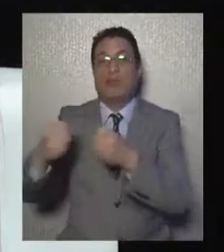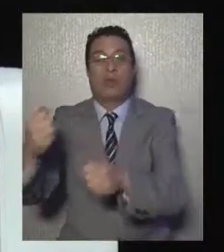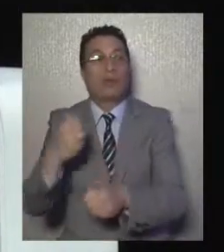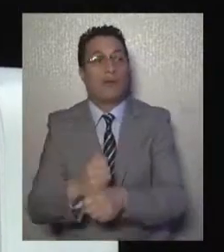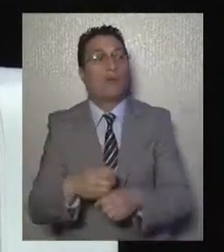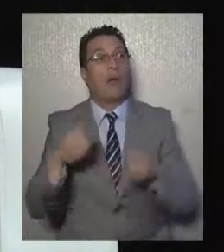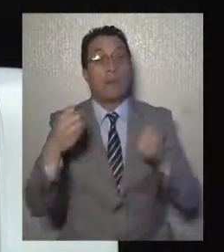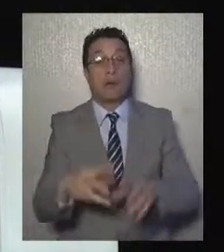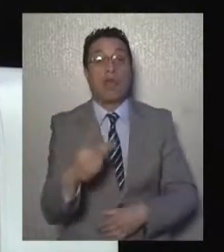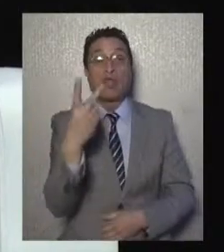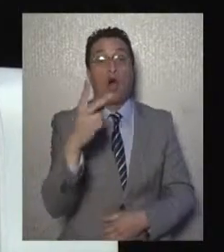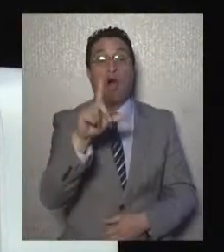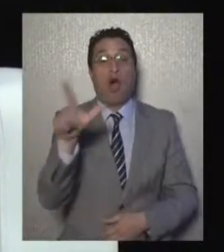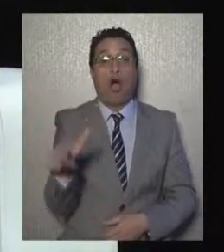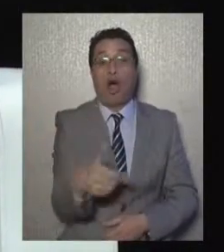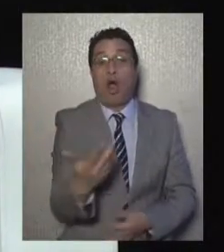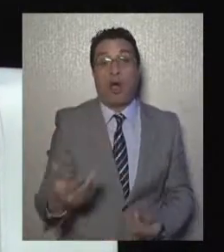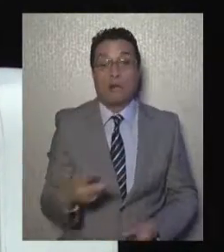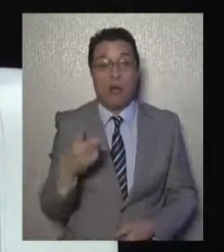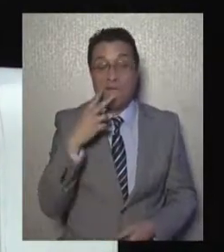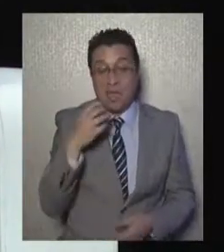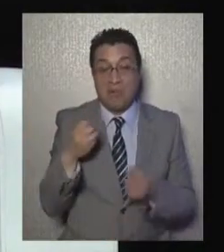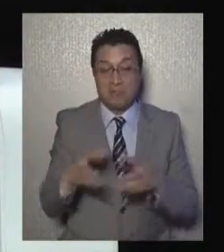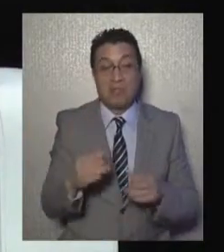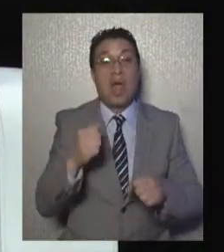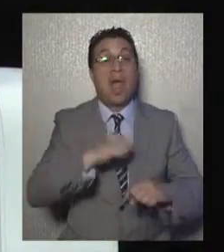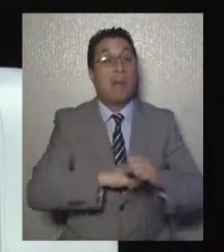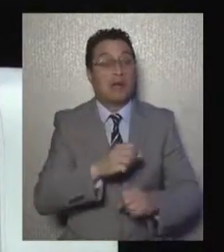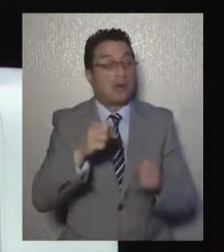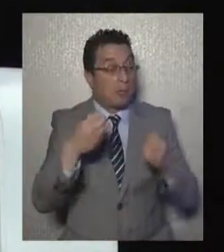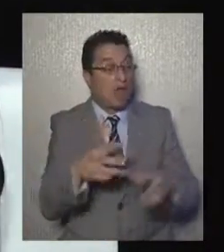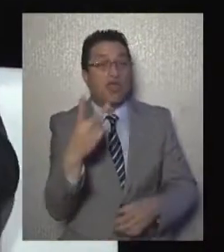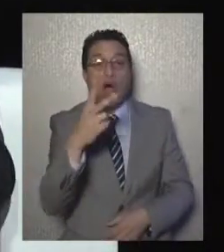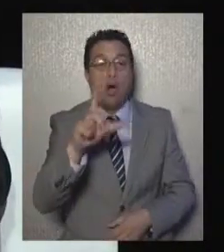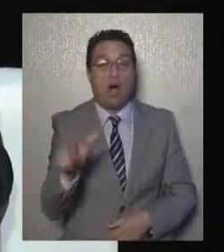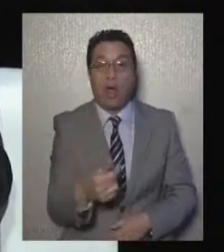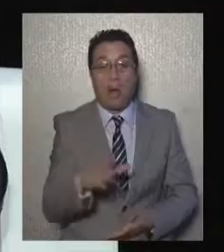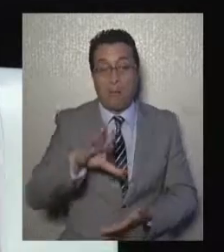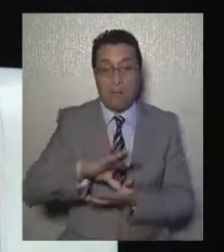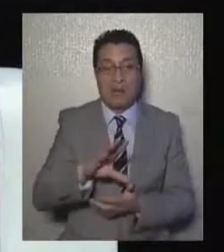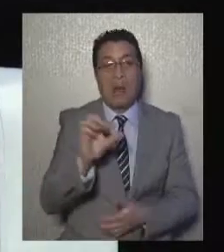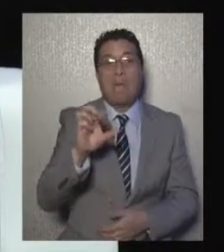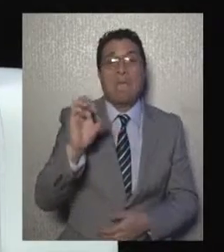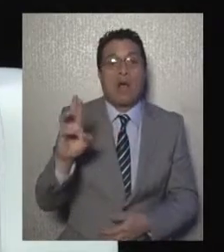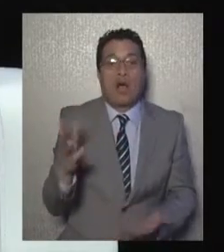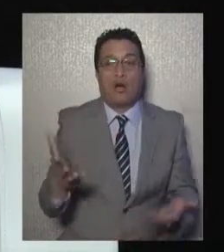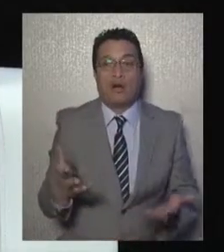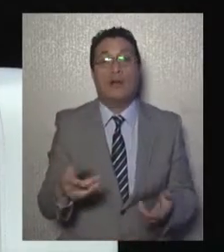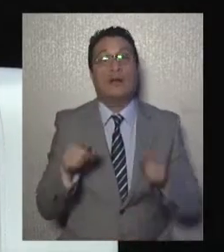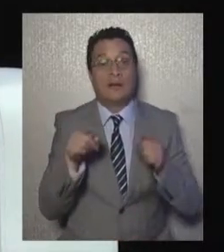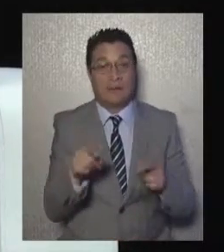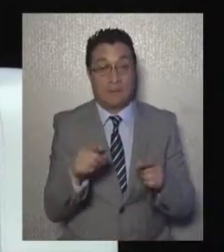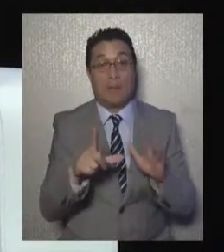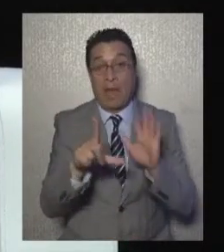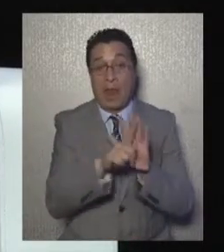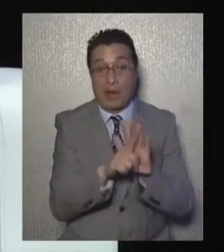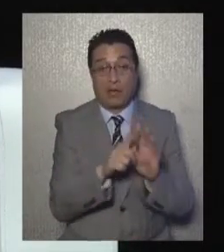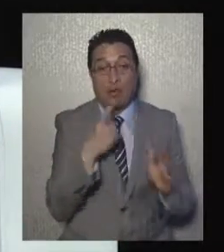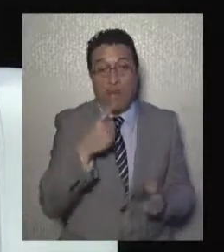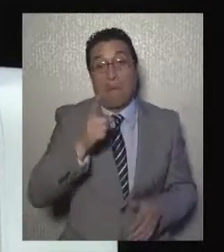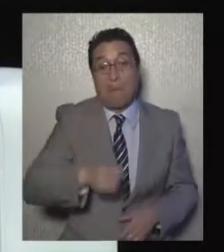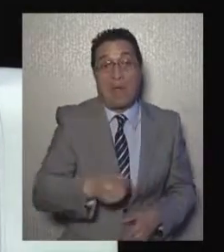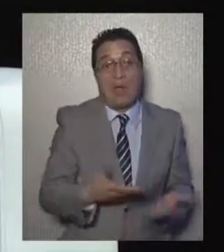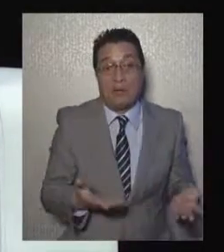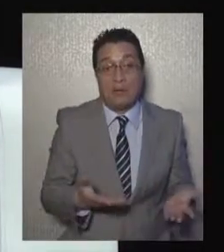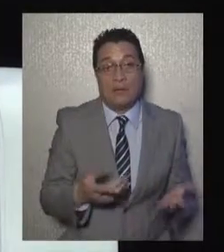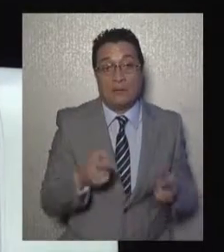Él perdió dos horas, su calidad de vida se deterioró, la empresa perdió dos horas, el país está peor. Y eso es porque la legislación lo exige. Y